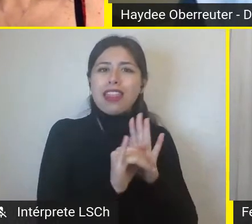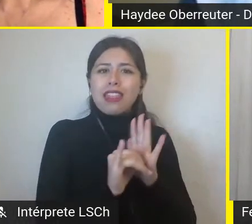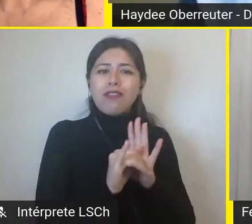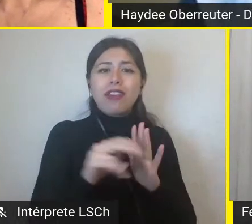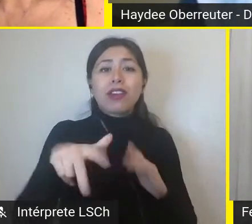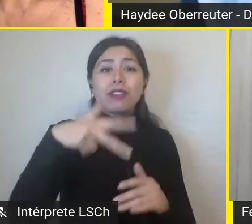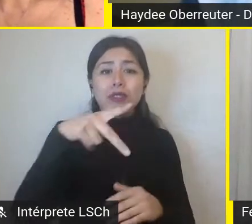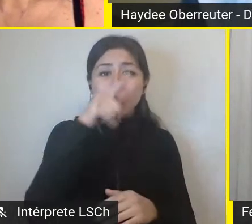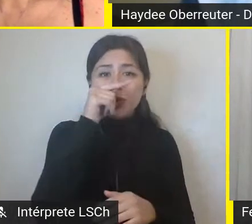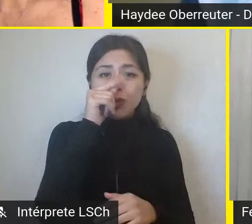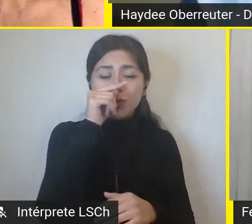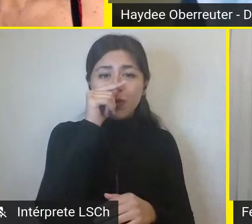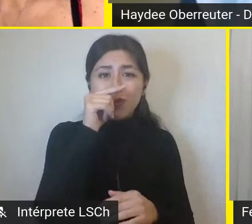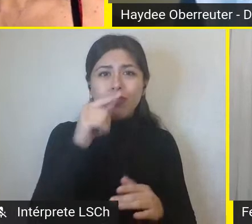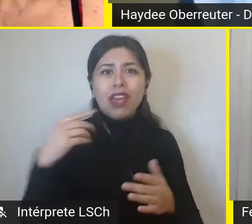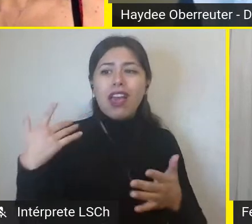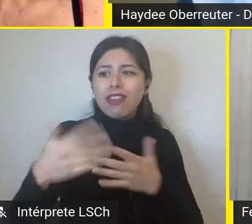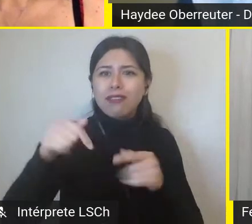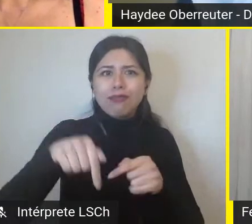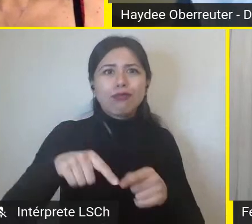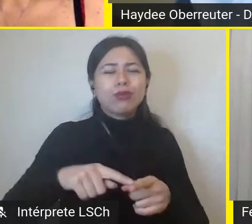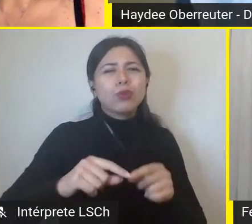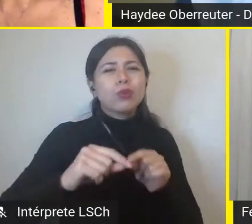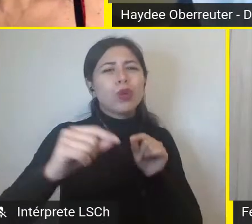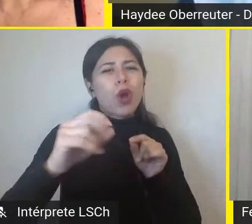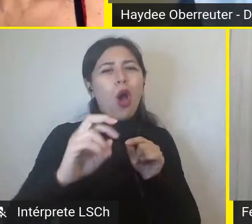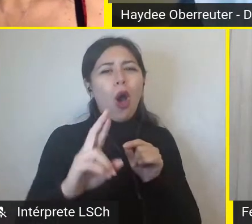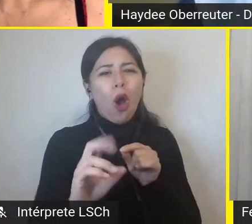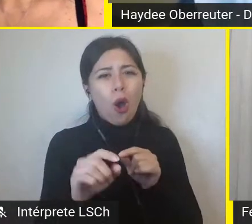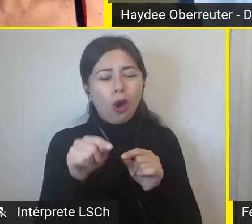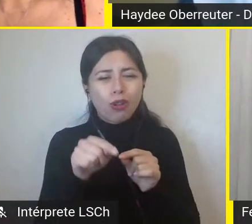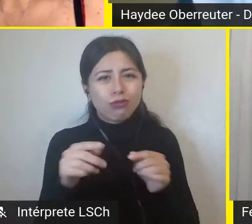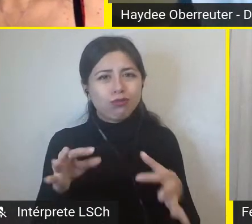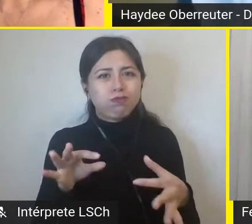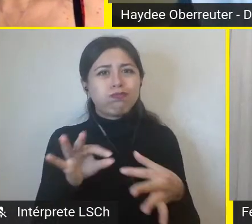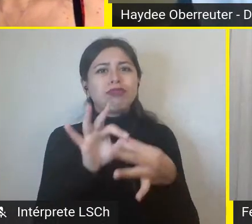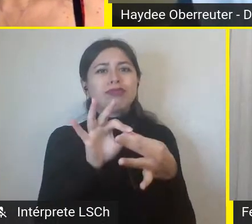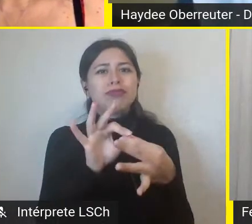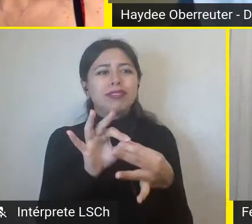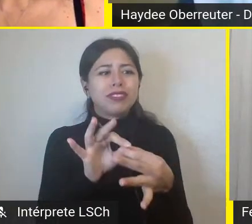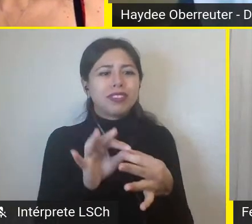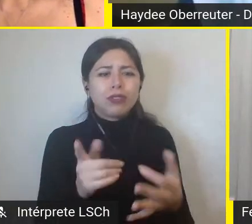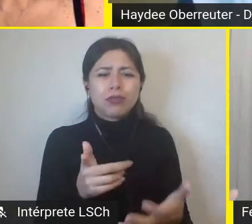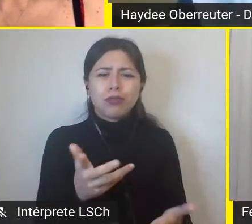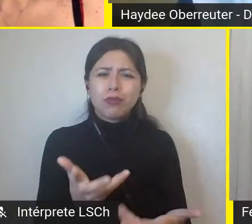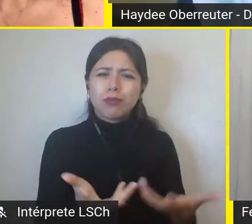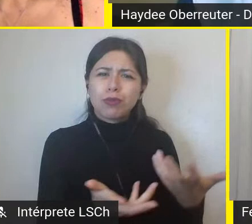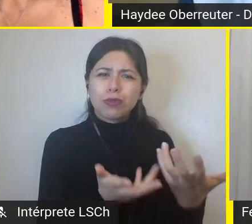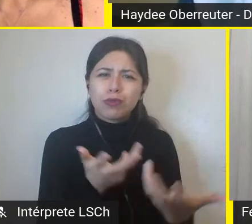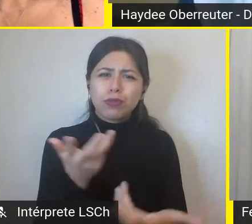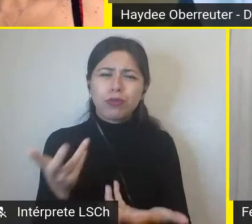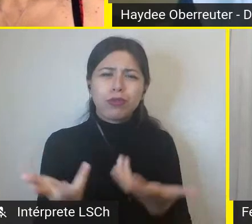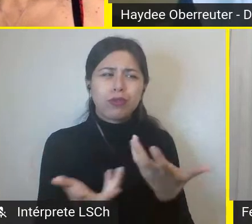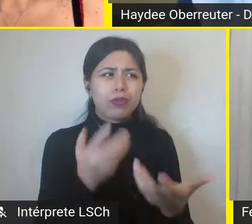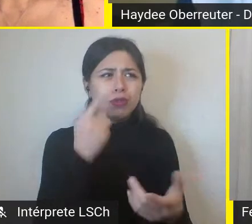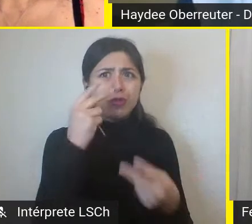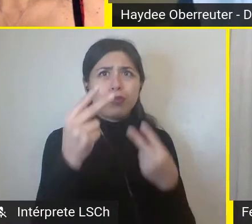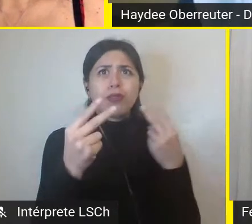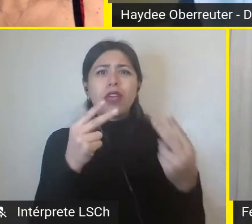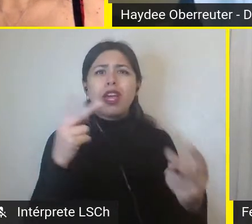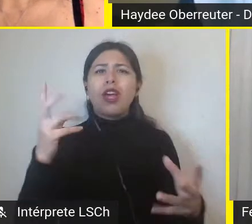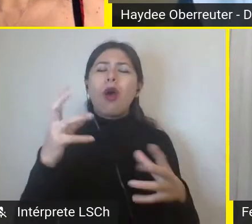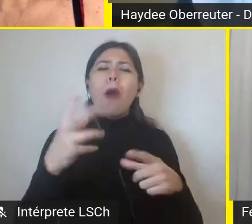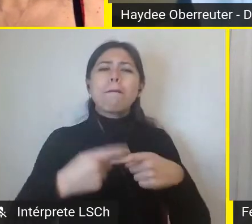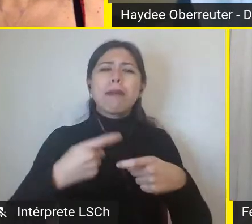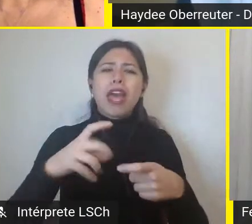octubre al tiempo de hoy con esos hilos de oro. Estar en el fuego mismo, viendo cómo las piedras volaban sobre tu cabeza